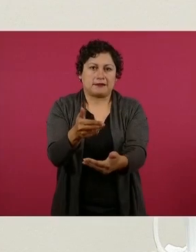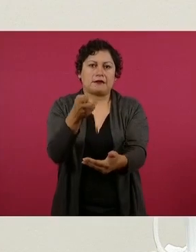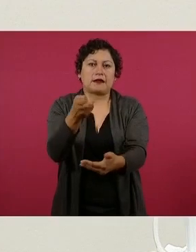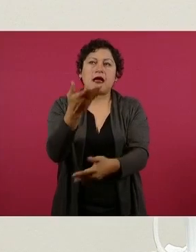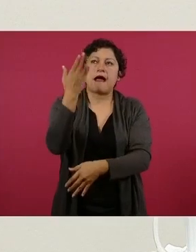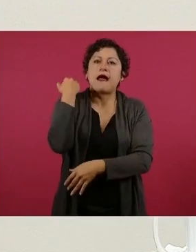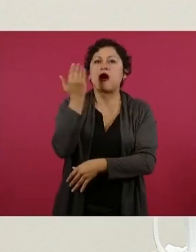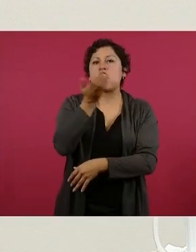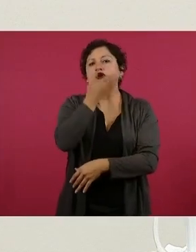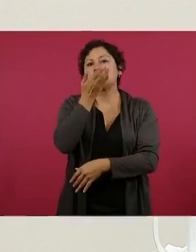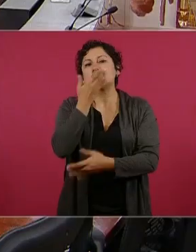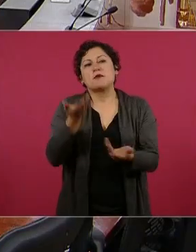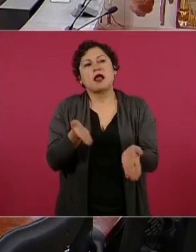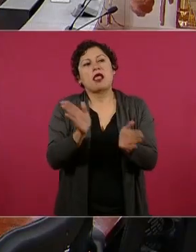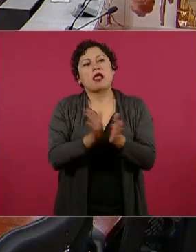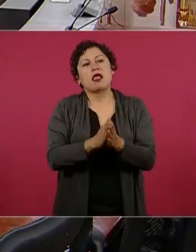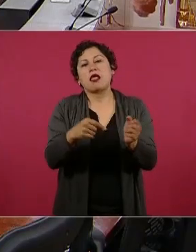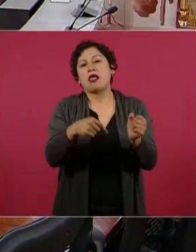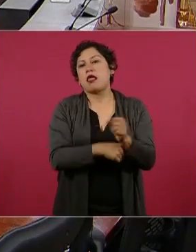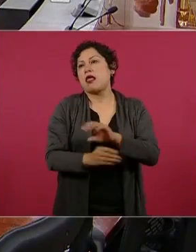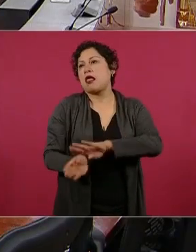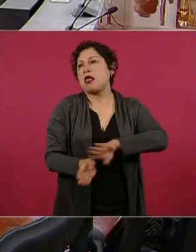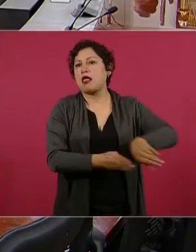Y lo segundo, que es muy alentador,